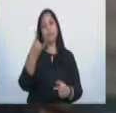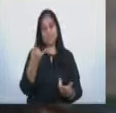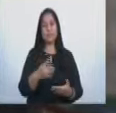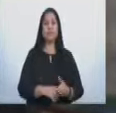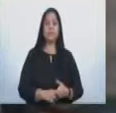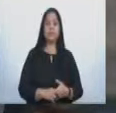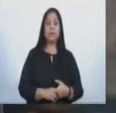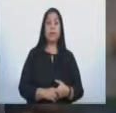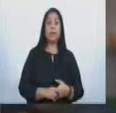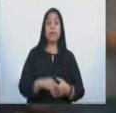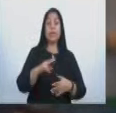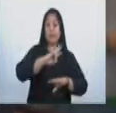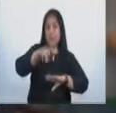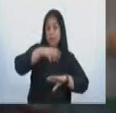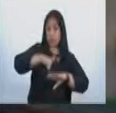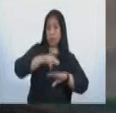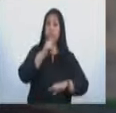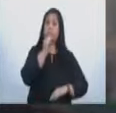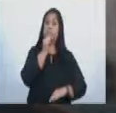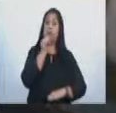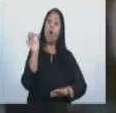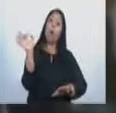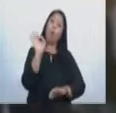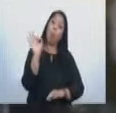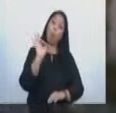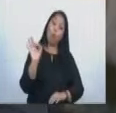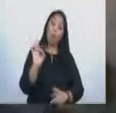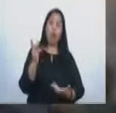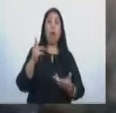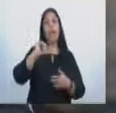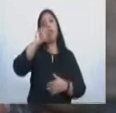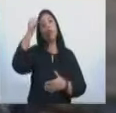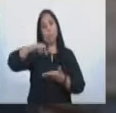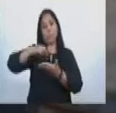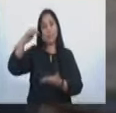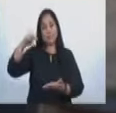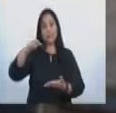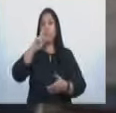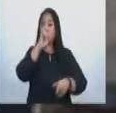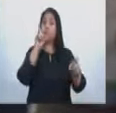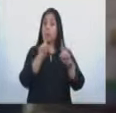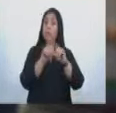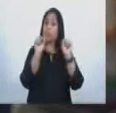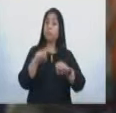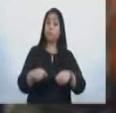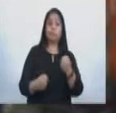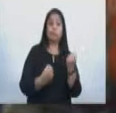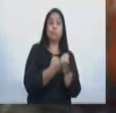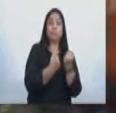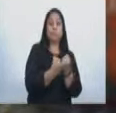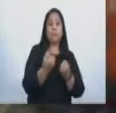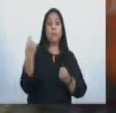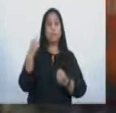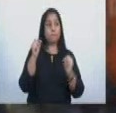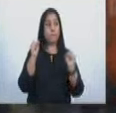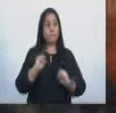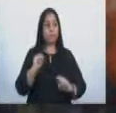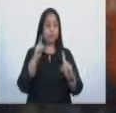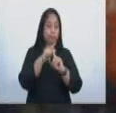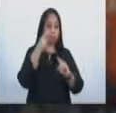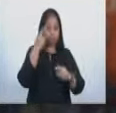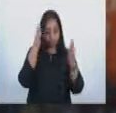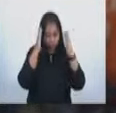universidades nacionales privadas o inclusive en el extranjero Y de esa manera poder apoyarlos para lograr que